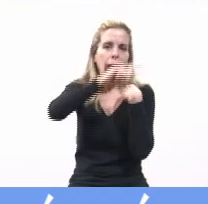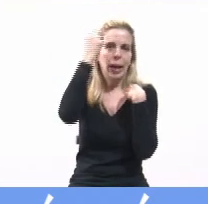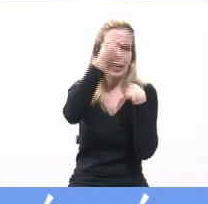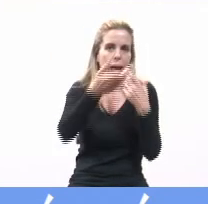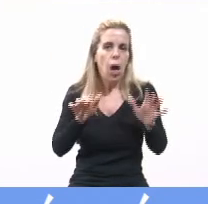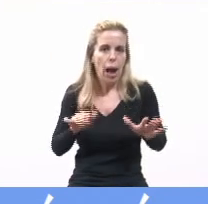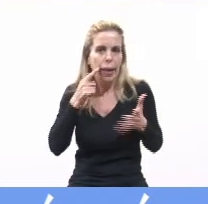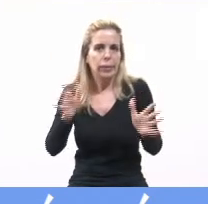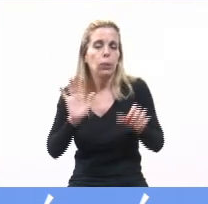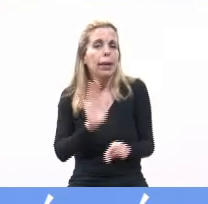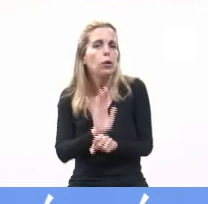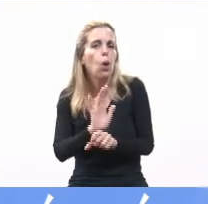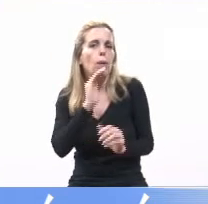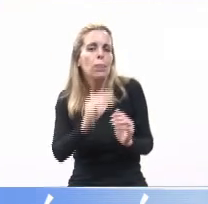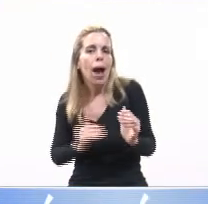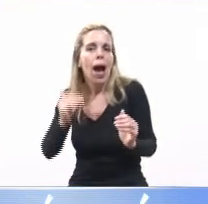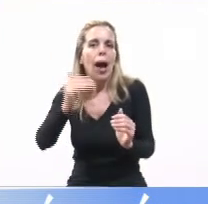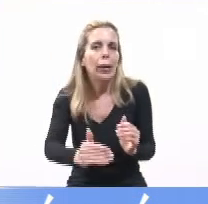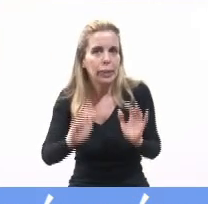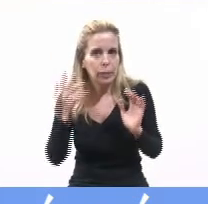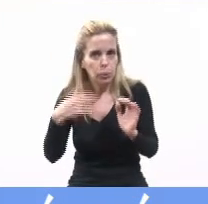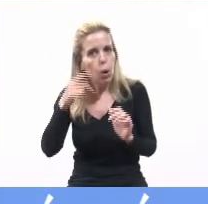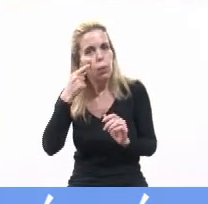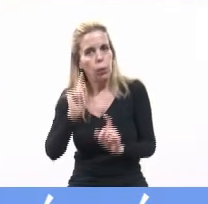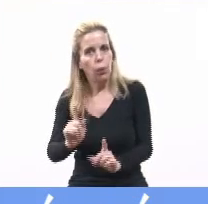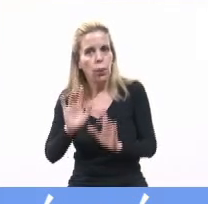que yo creo que es un paso, pero no debemos descuidar